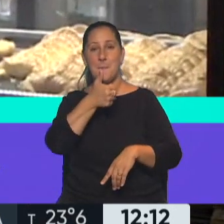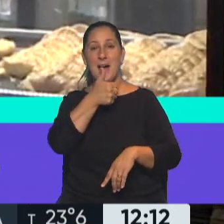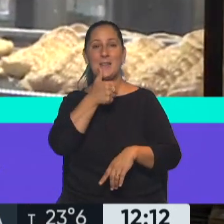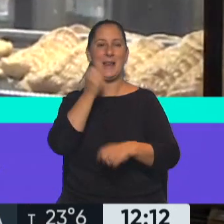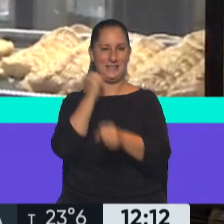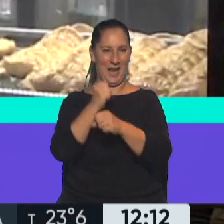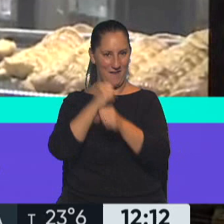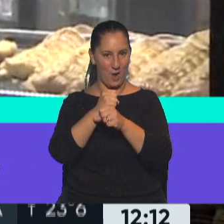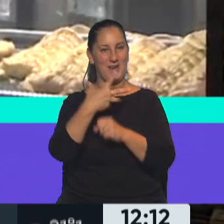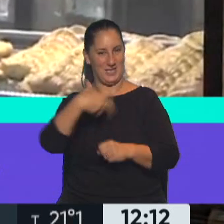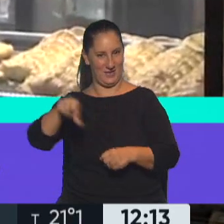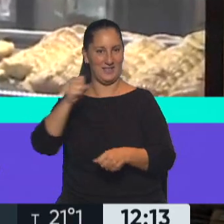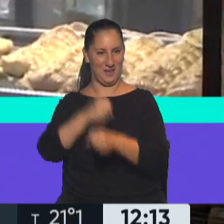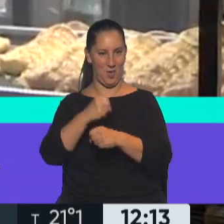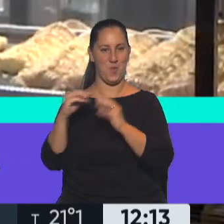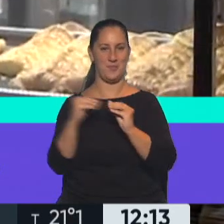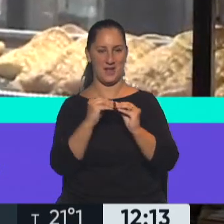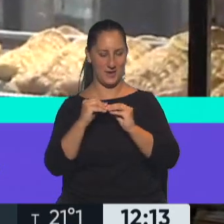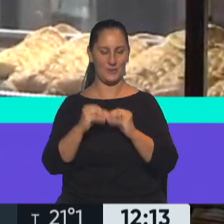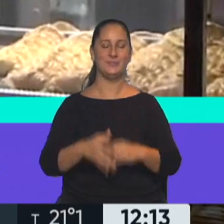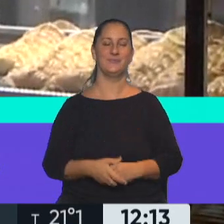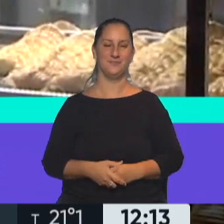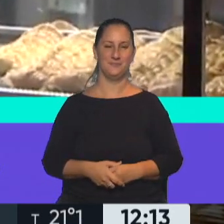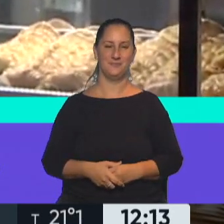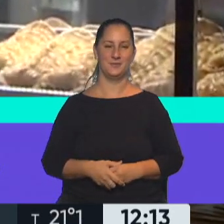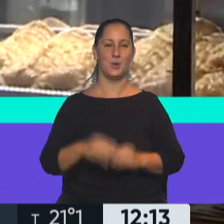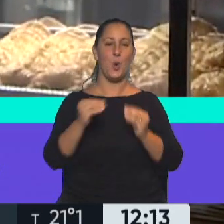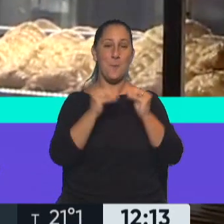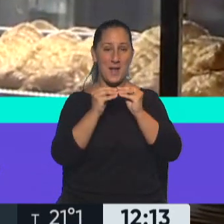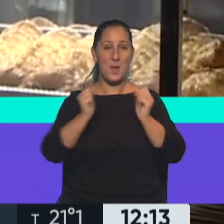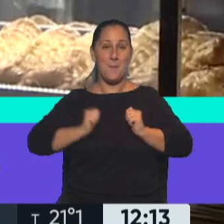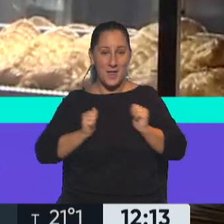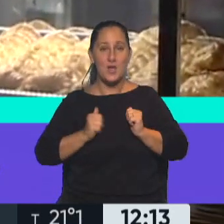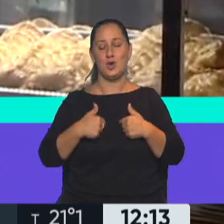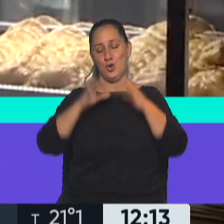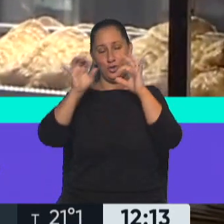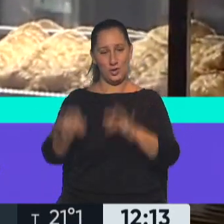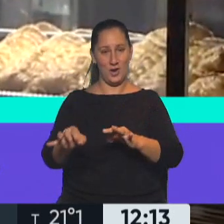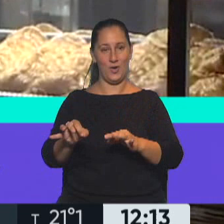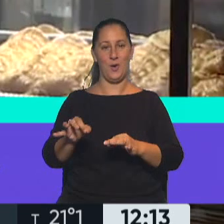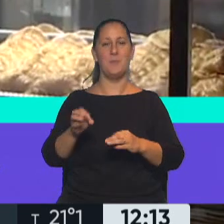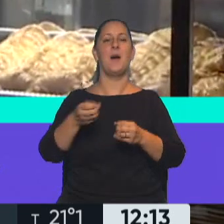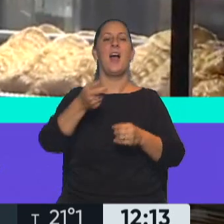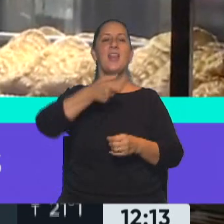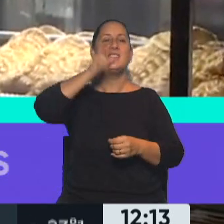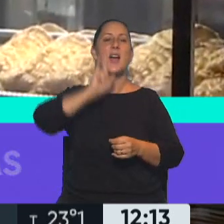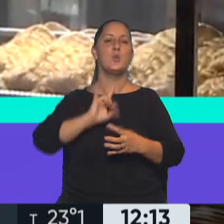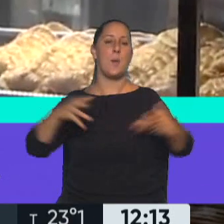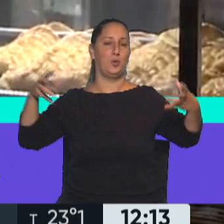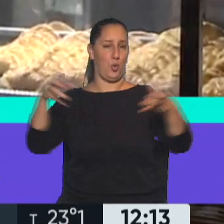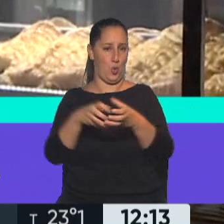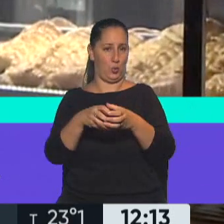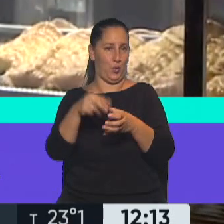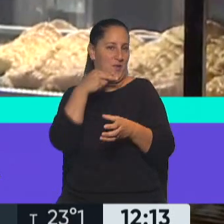trabajo. Para el trabajo, para los muchachos del trabajo. Exactamente. ¿Esperan a vos? Esperan que yo llegue para poder desayunar todos juntos. Es